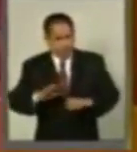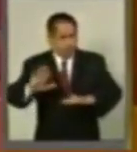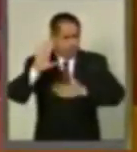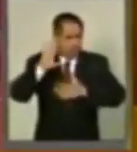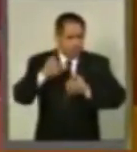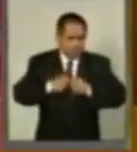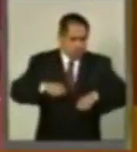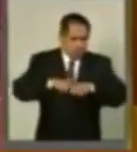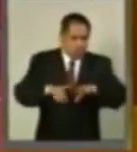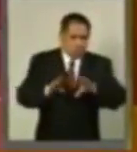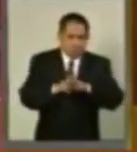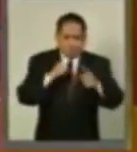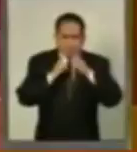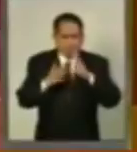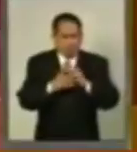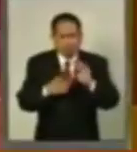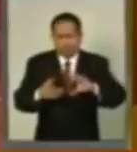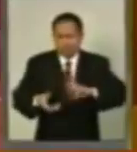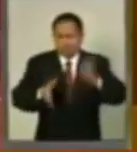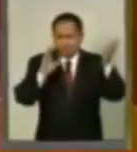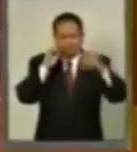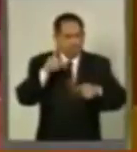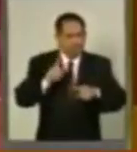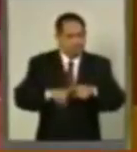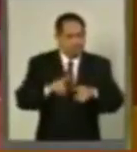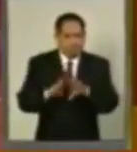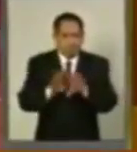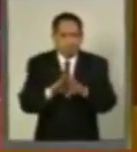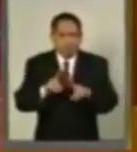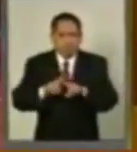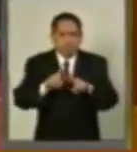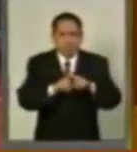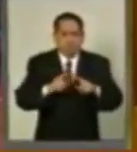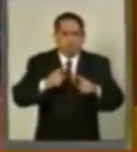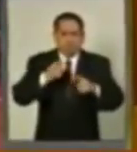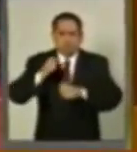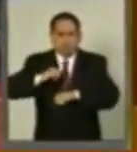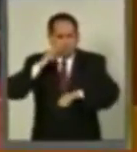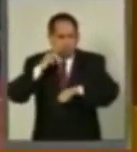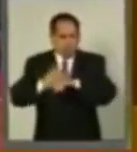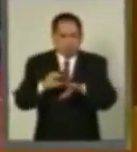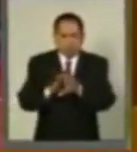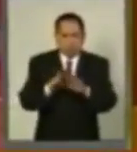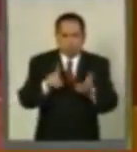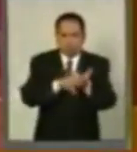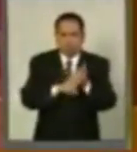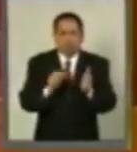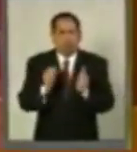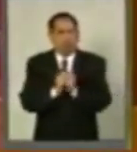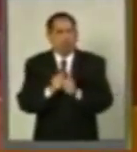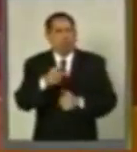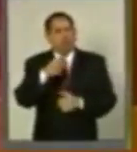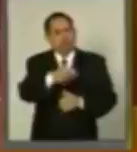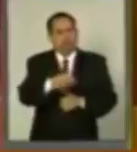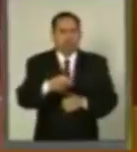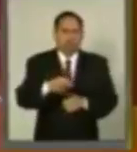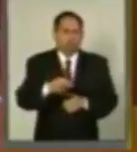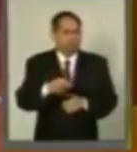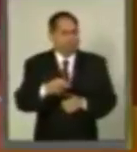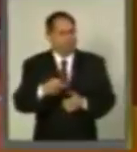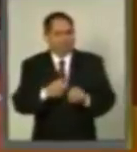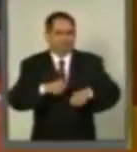social, generando un gran vacío en las tareas de la gobernanza y en la interlocución con los actores